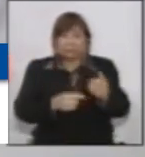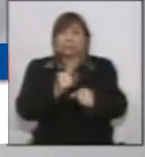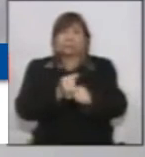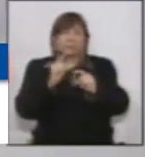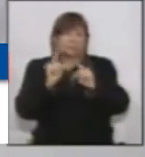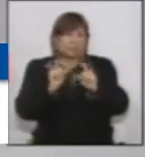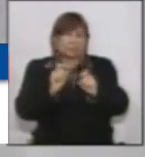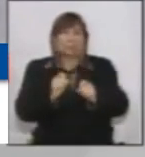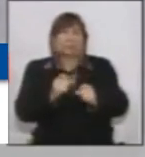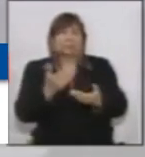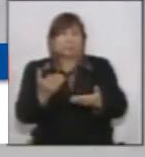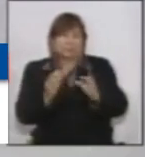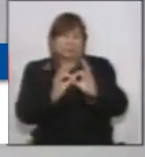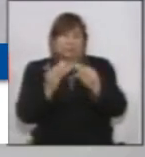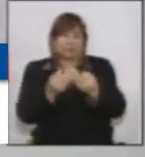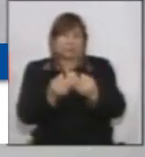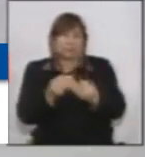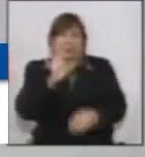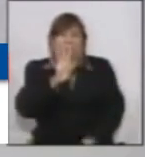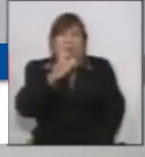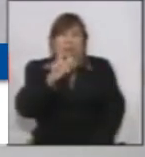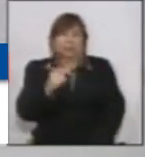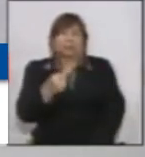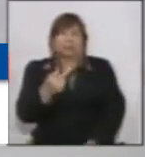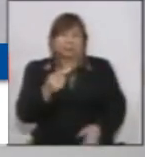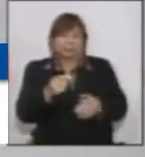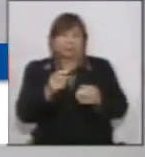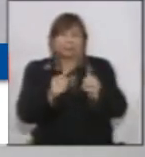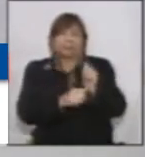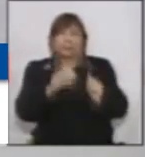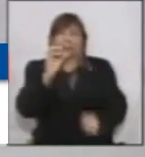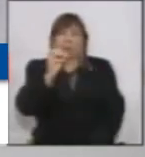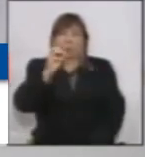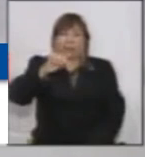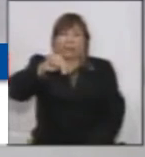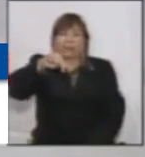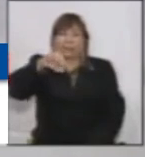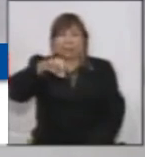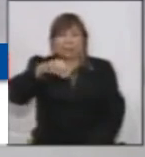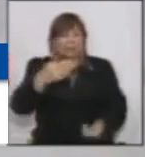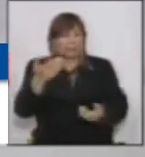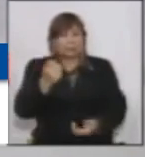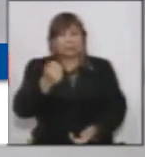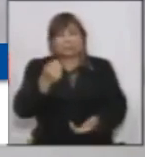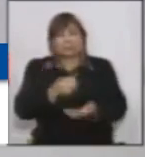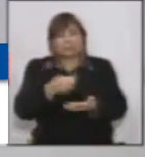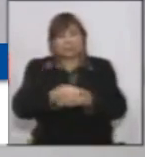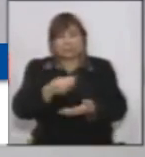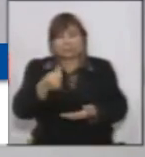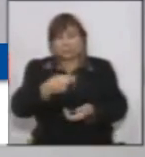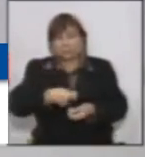hay que preguntarles a la familia de los más de 43.000 muertos, a los hermanos de la ONP, que siguen pidiendo su devolución